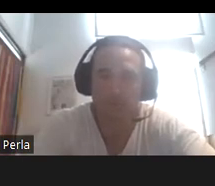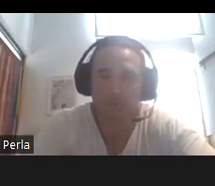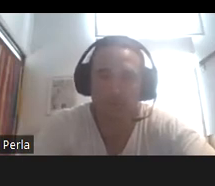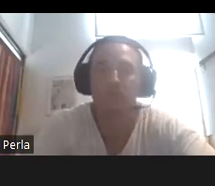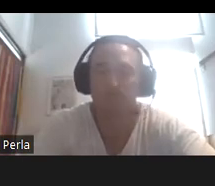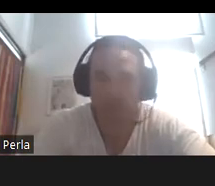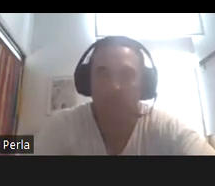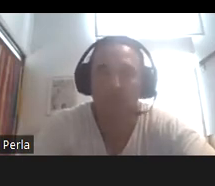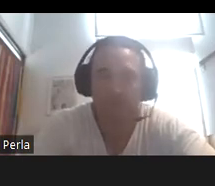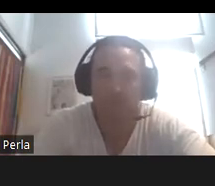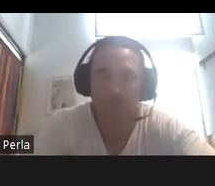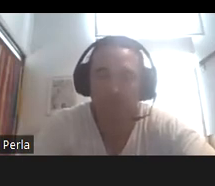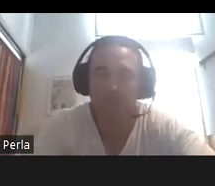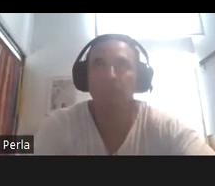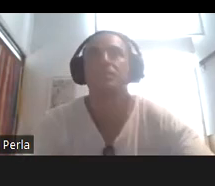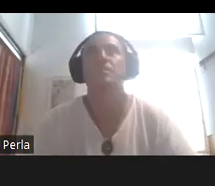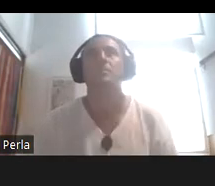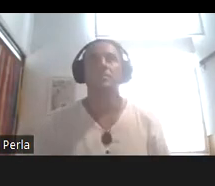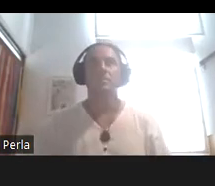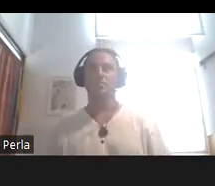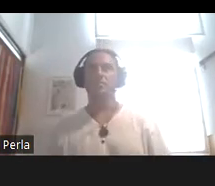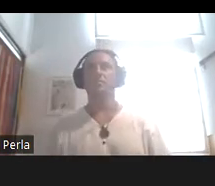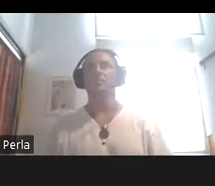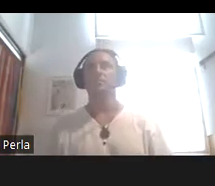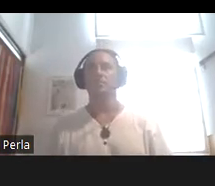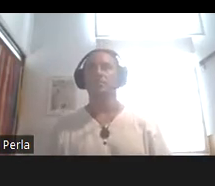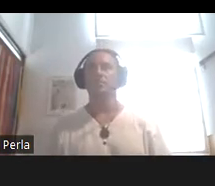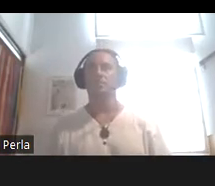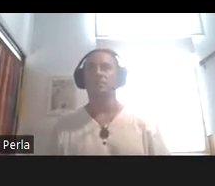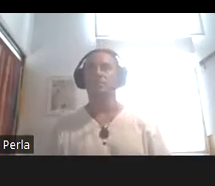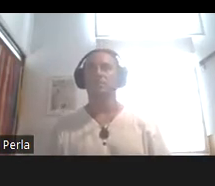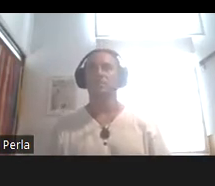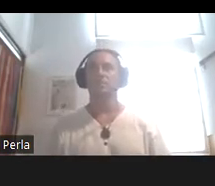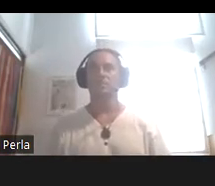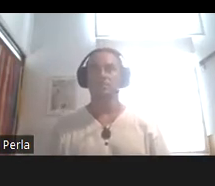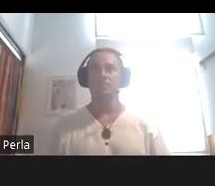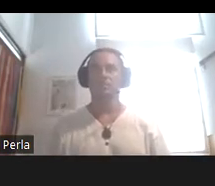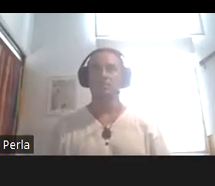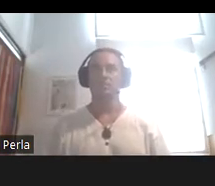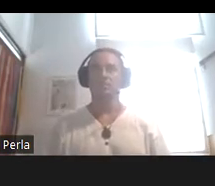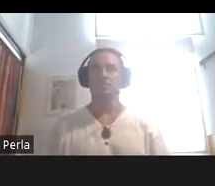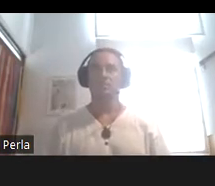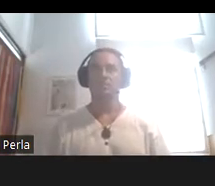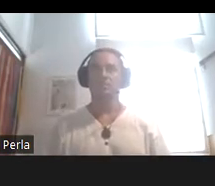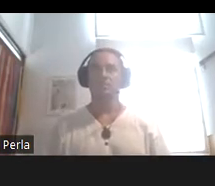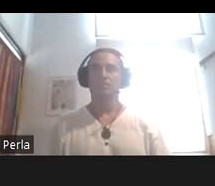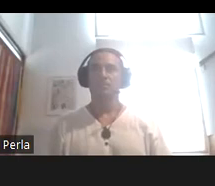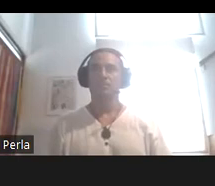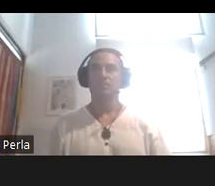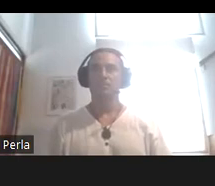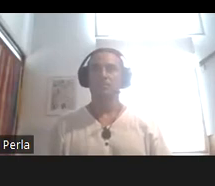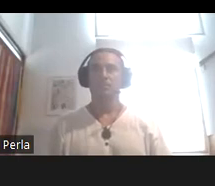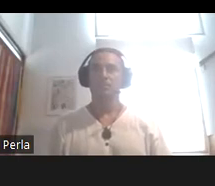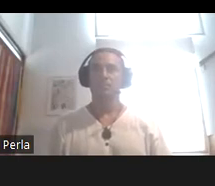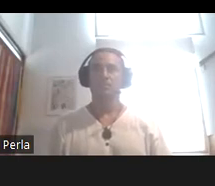desechos, vemos cómo estábamos consumiendo productos, empezamos a revisar las etiquetas de los productos, nos dimos un poco